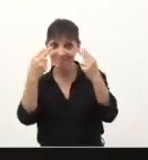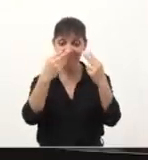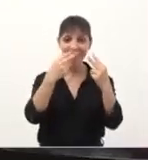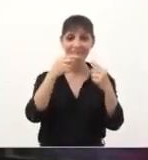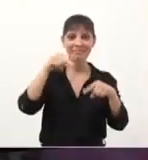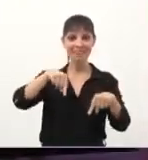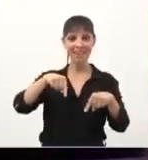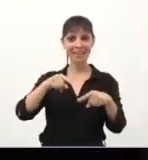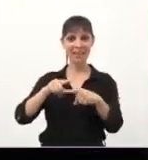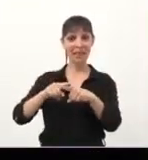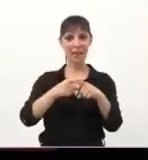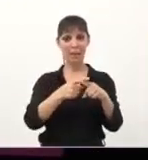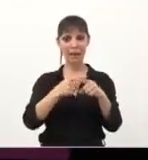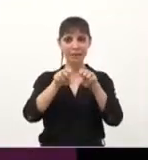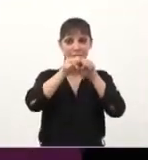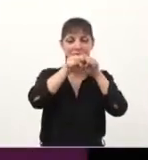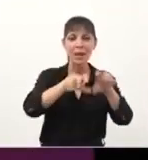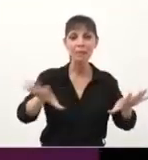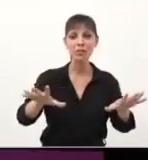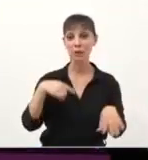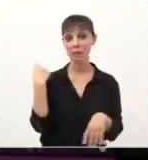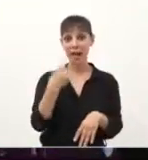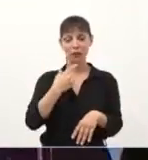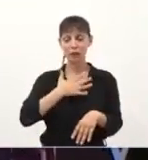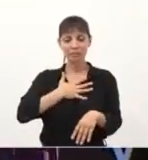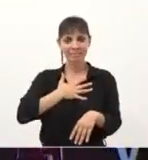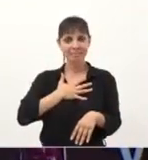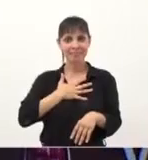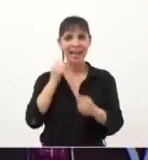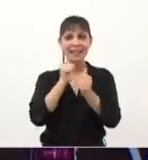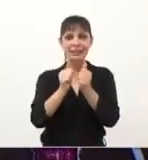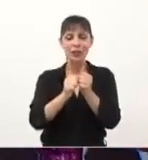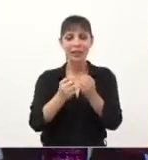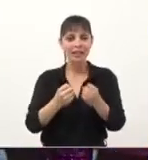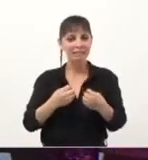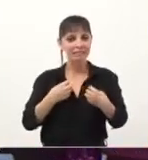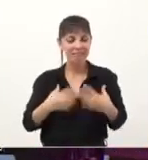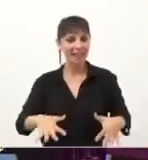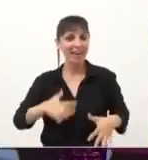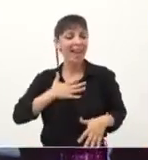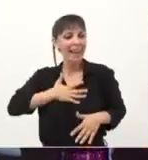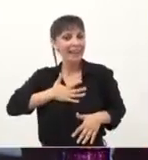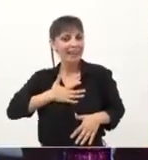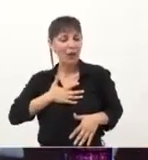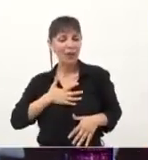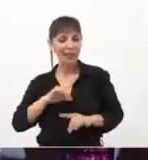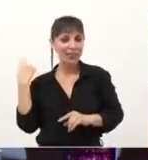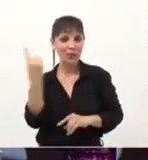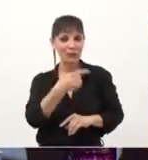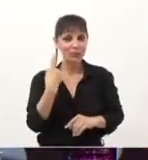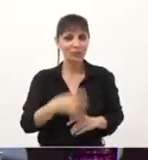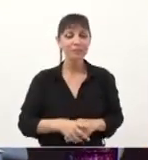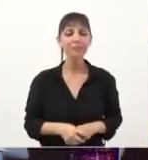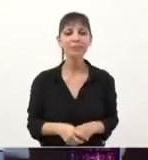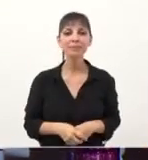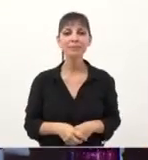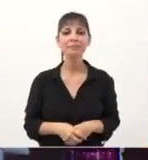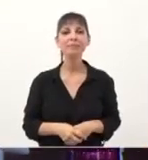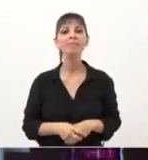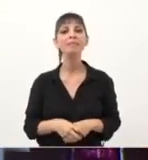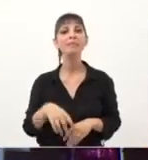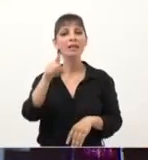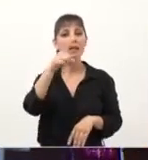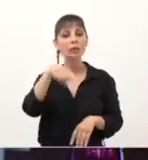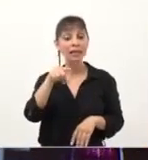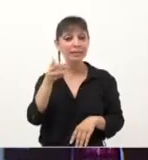viendo esta transmisión que para nosotros es histórica, que nos pone tan contentos, pero tan contentos. Están